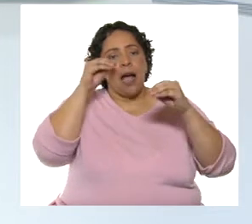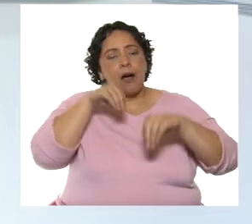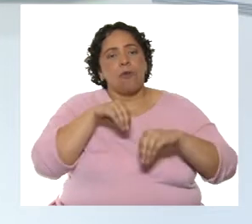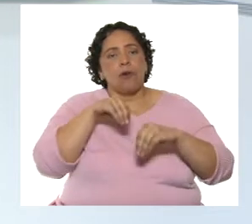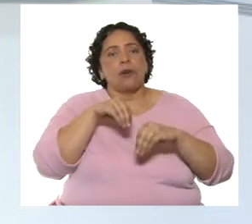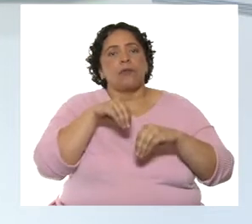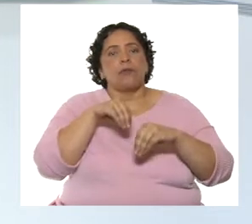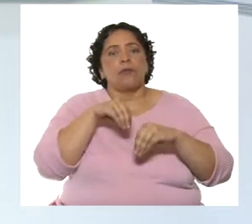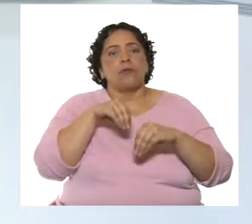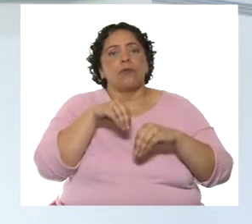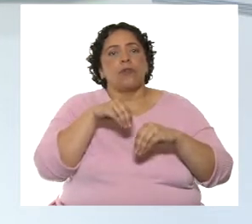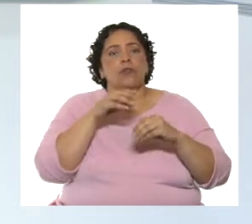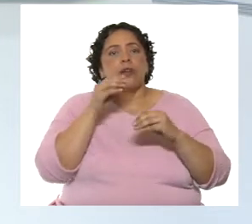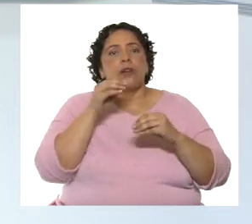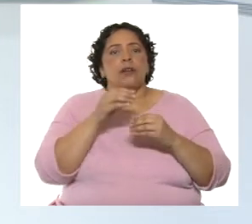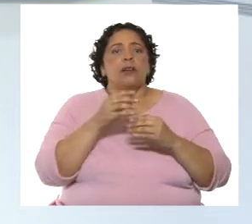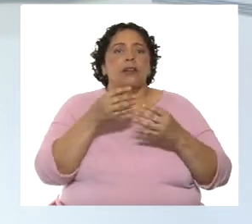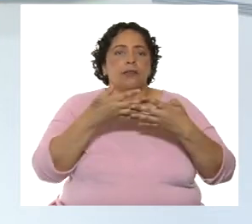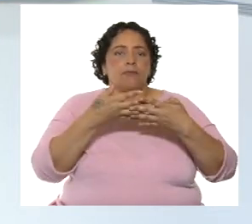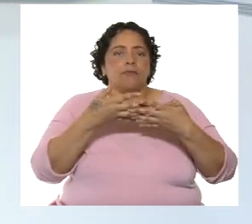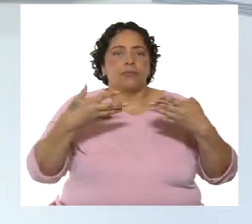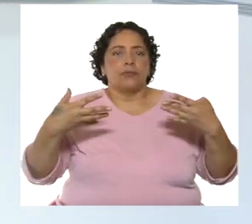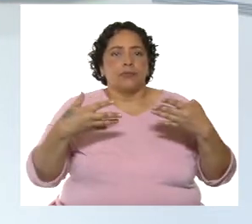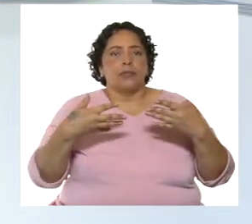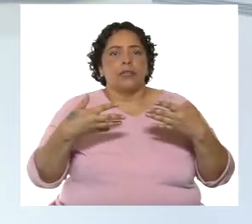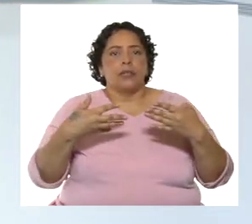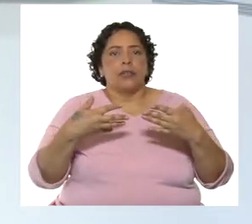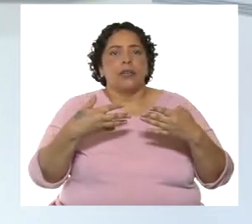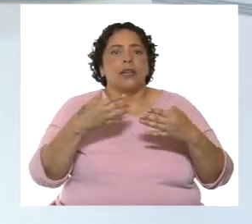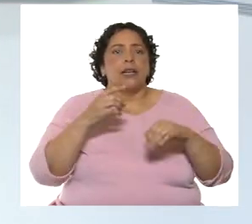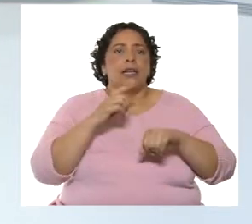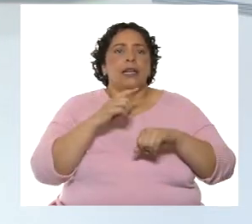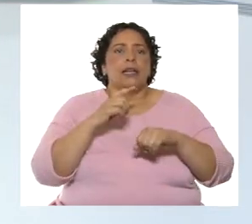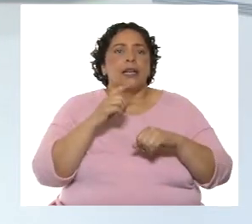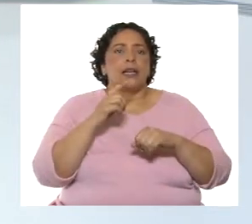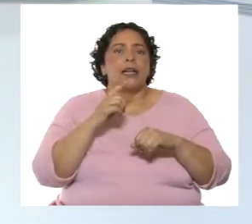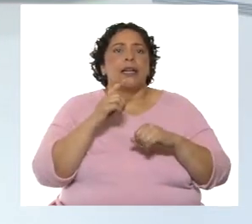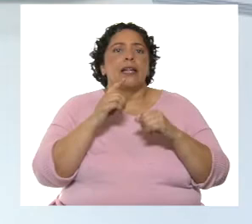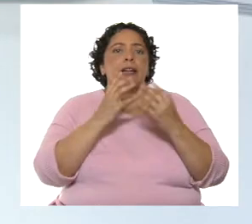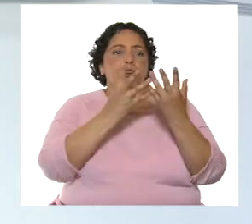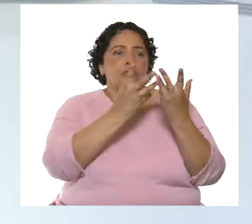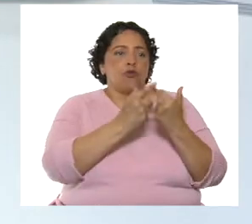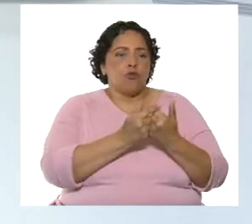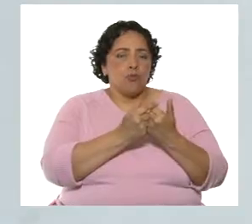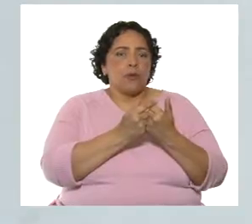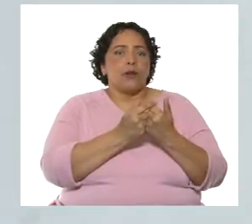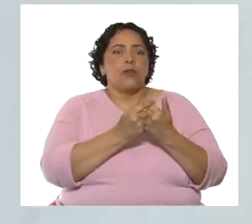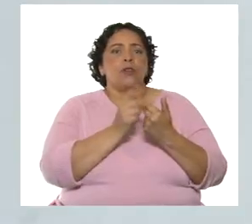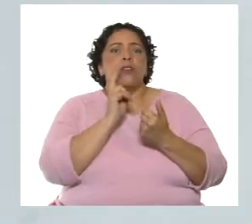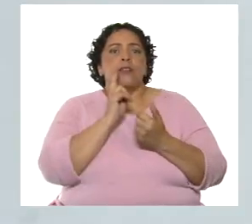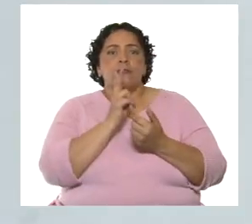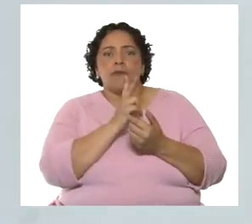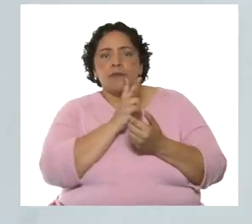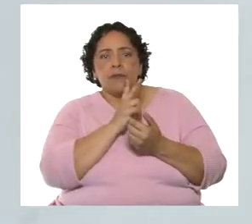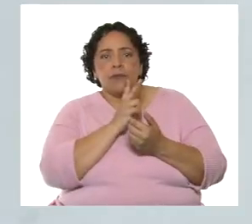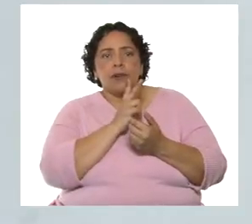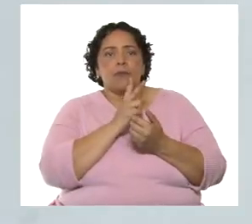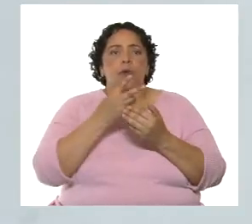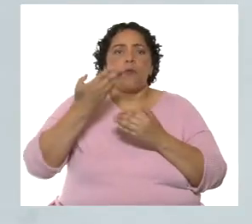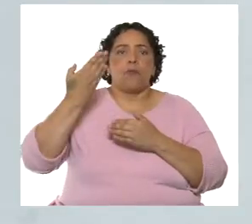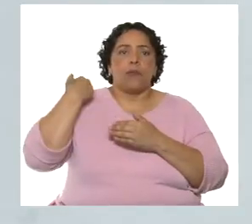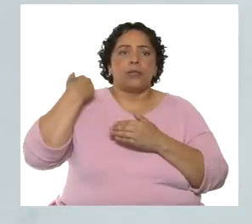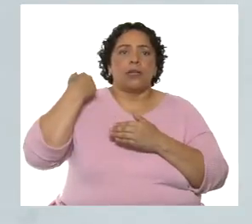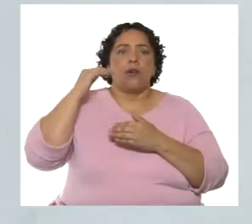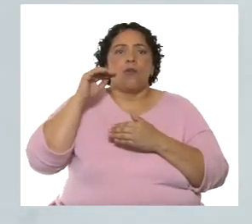entre la concordancia, entre el género y el número de esos verbos como tal,